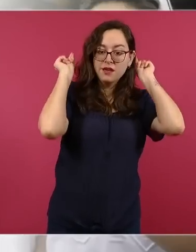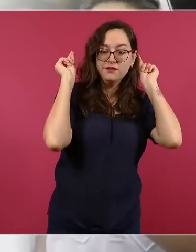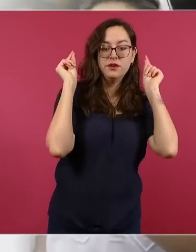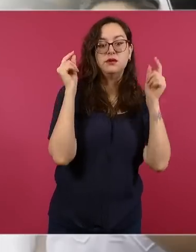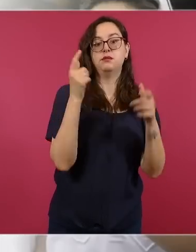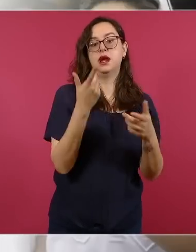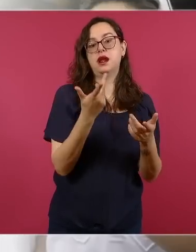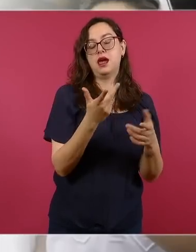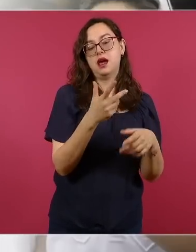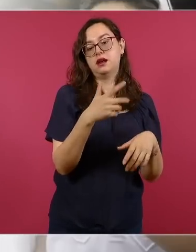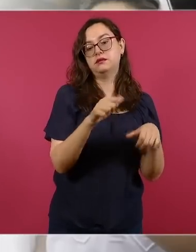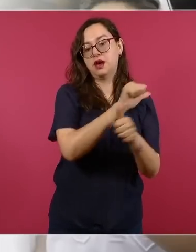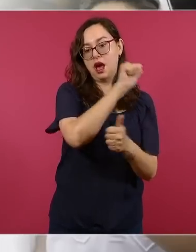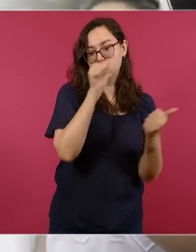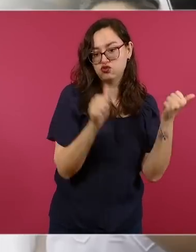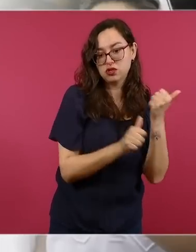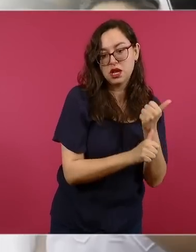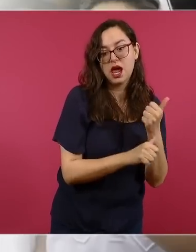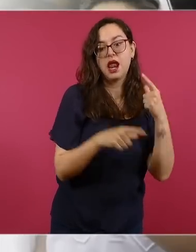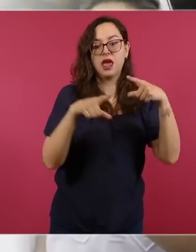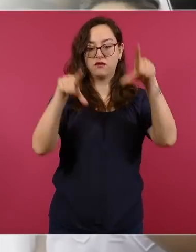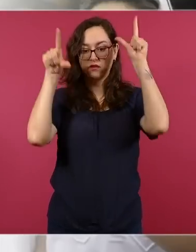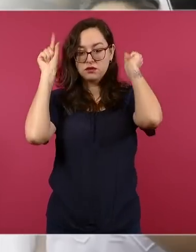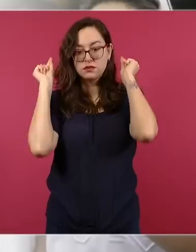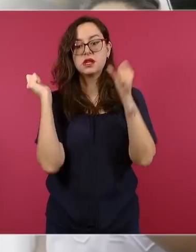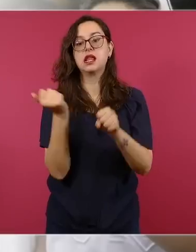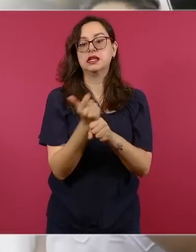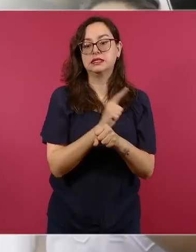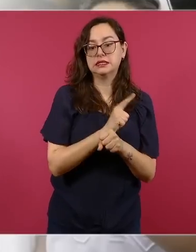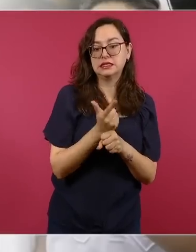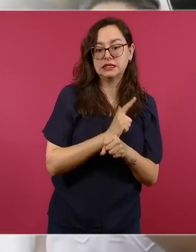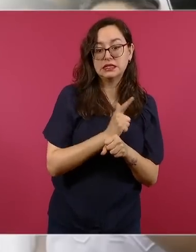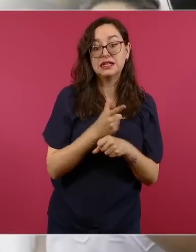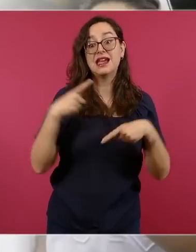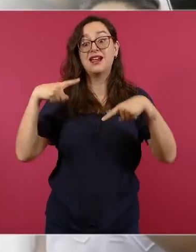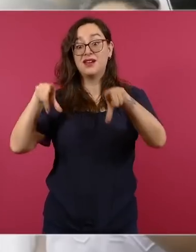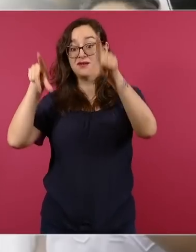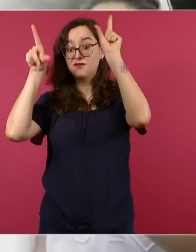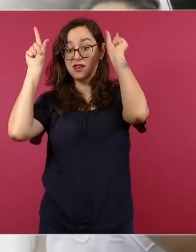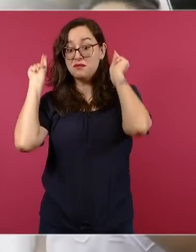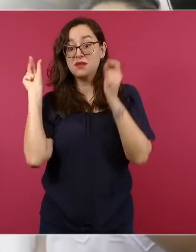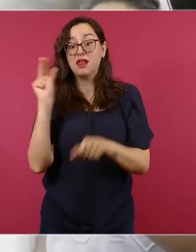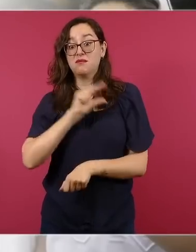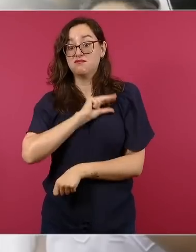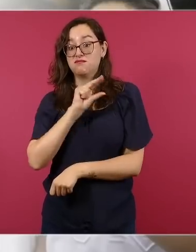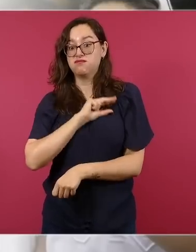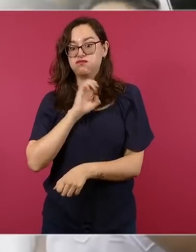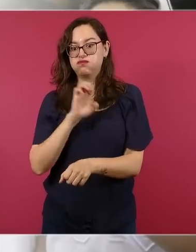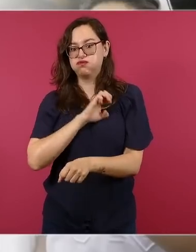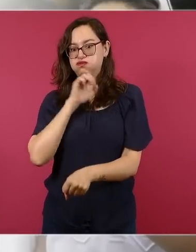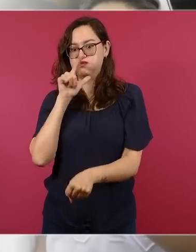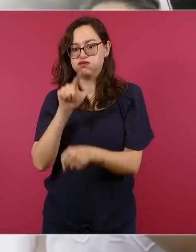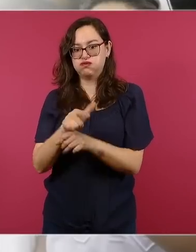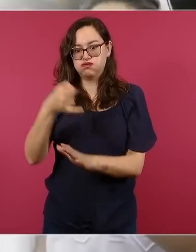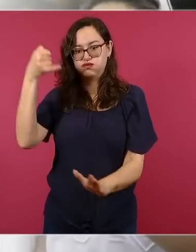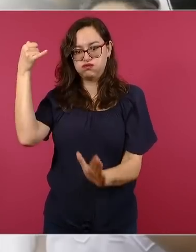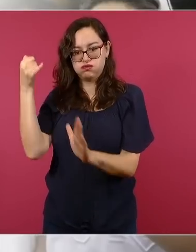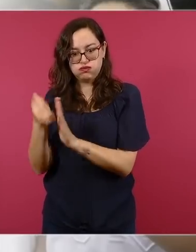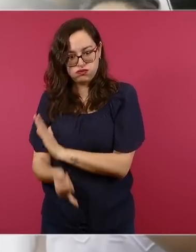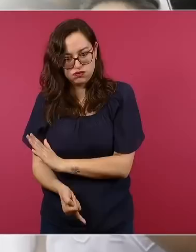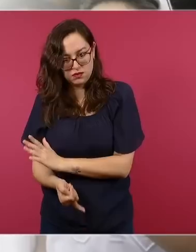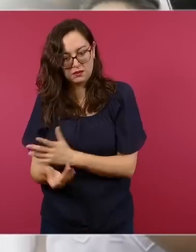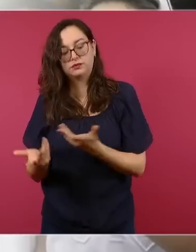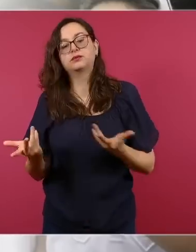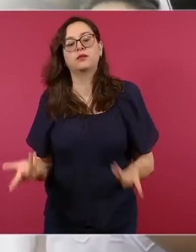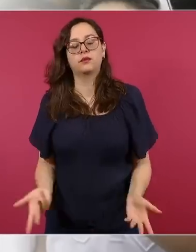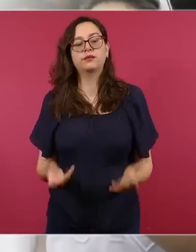ellas hacen tienen una formación posttécnica de áreas de servicios y especialidad, por ejemplo,